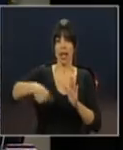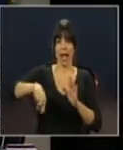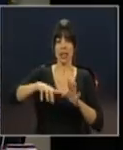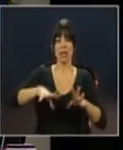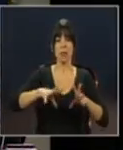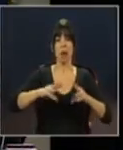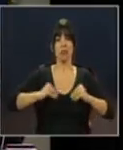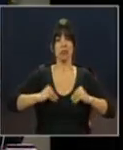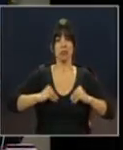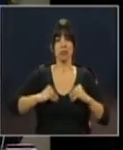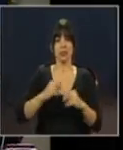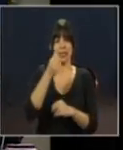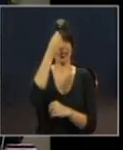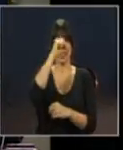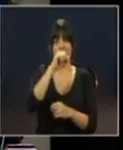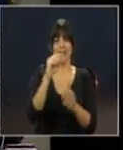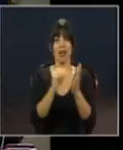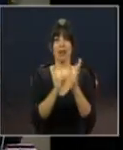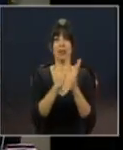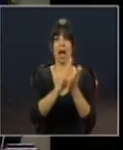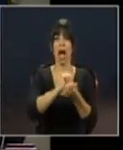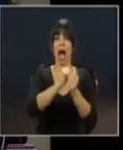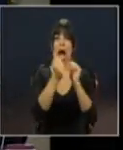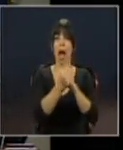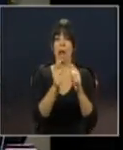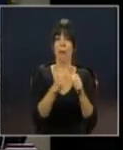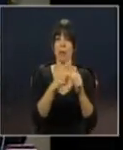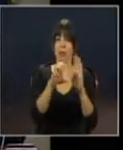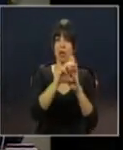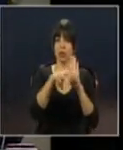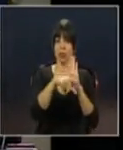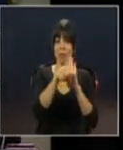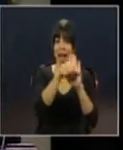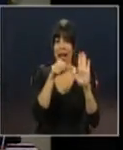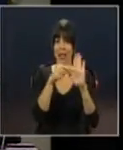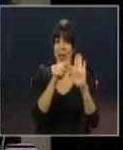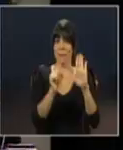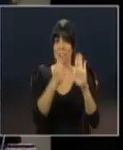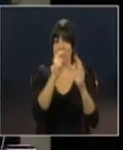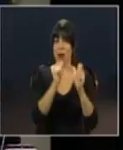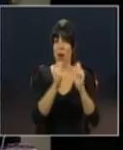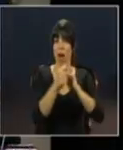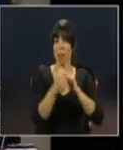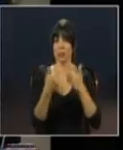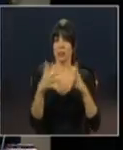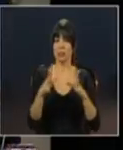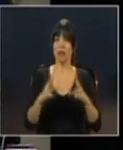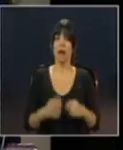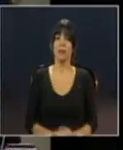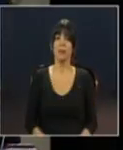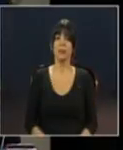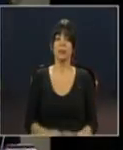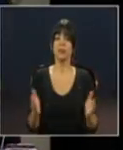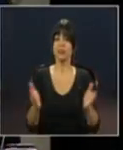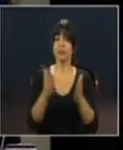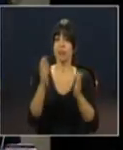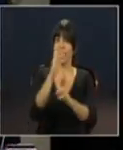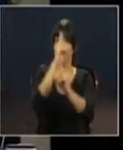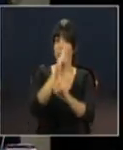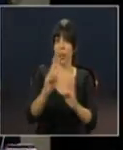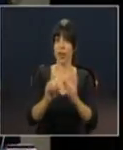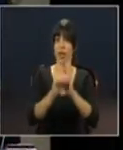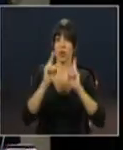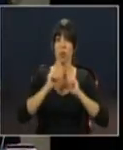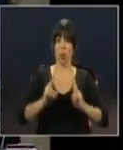adoptó sabiamente al modificar el primer artículo de nuestra Constitución Política. La promoción y respeto a los derechos